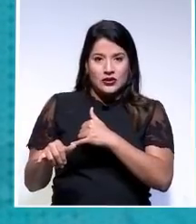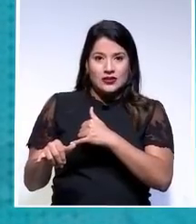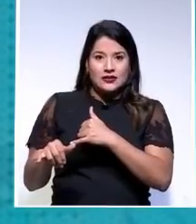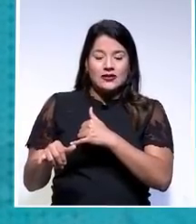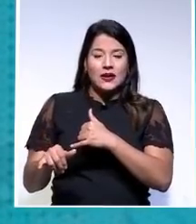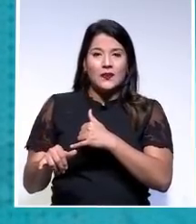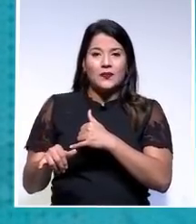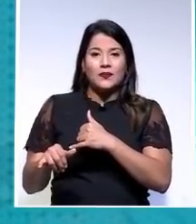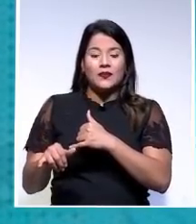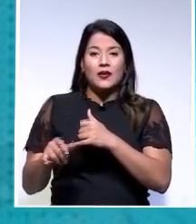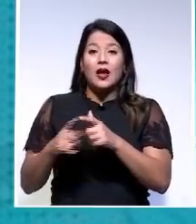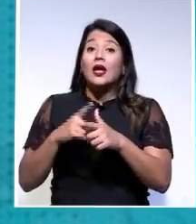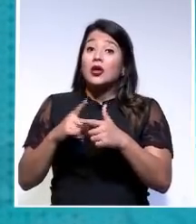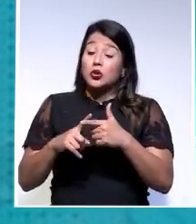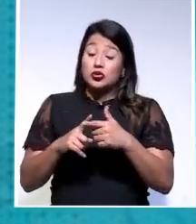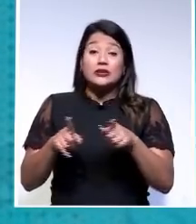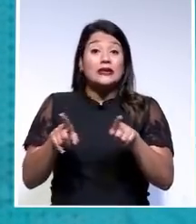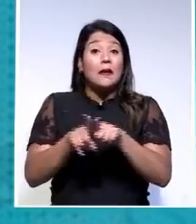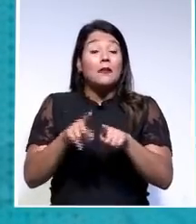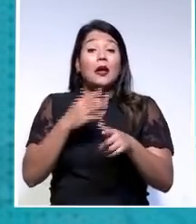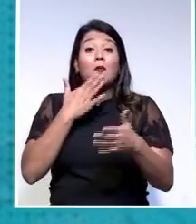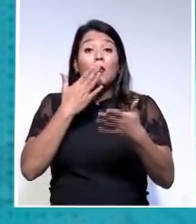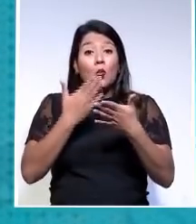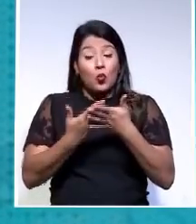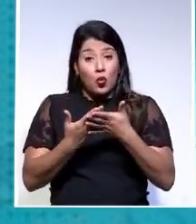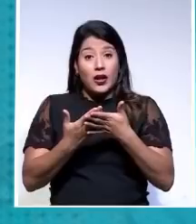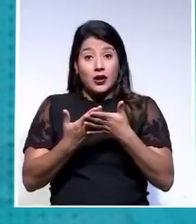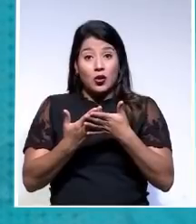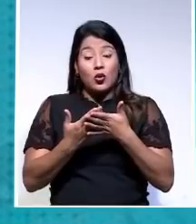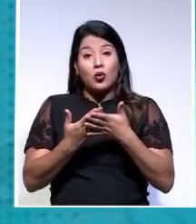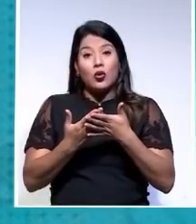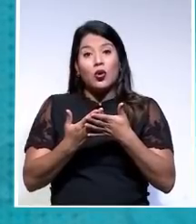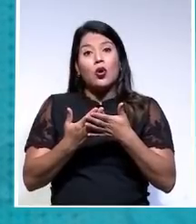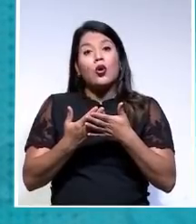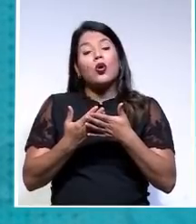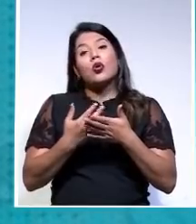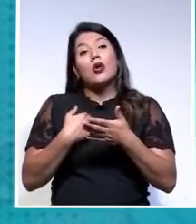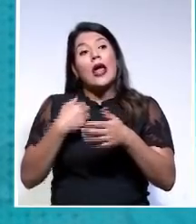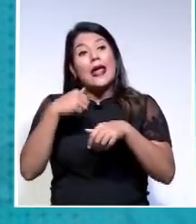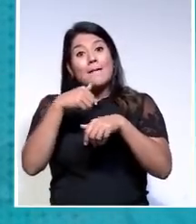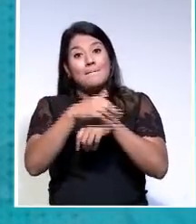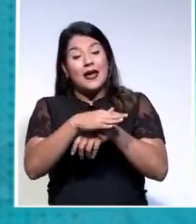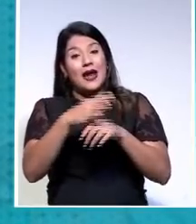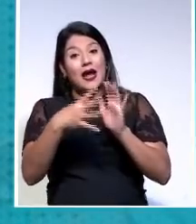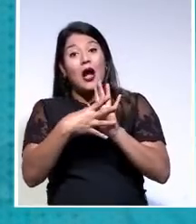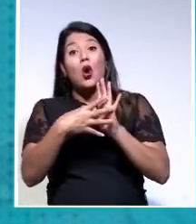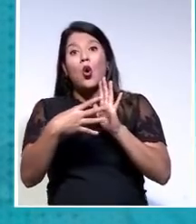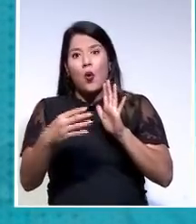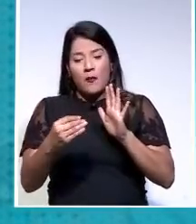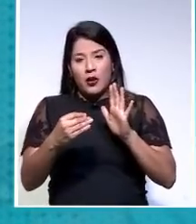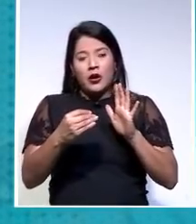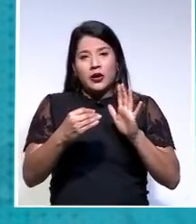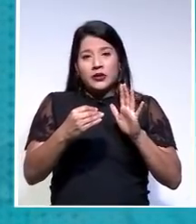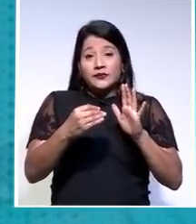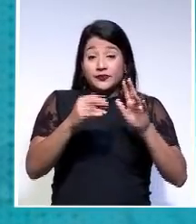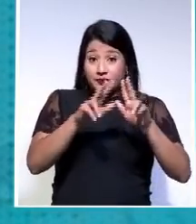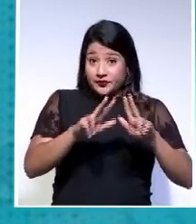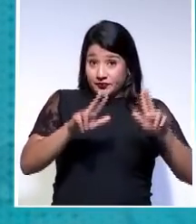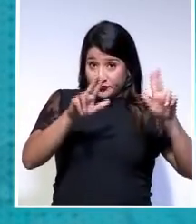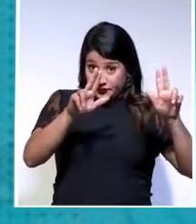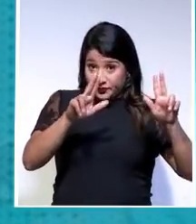Rica, sería bueno que entonces le remitiéramos una copia al relator, y yo propondría